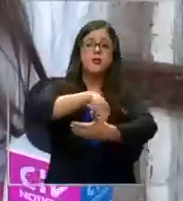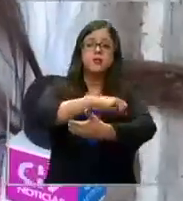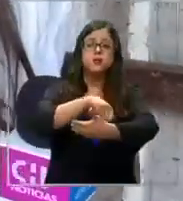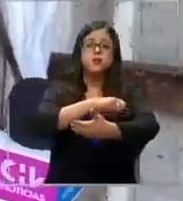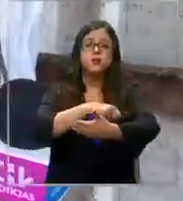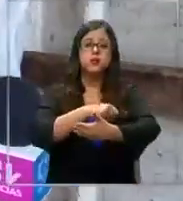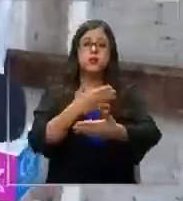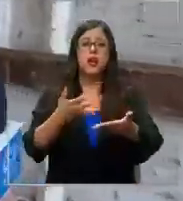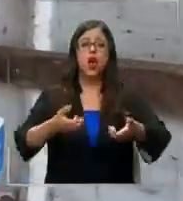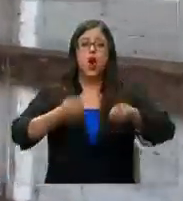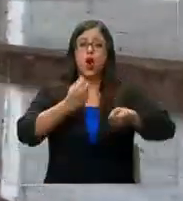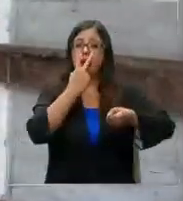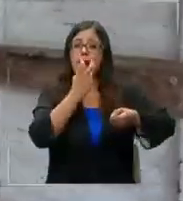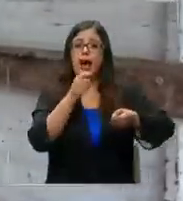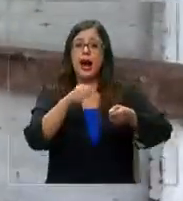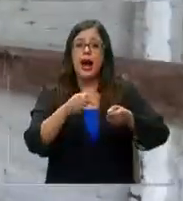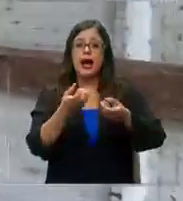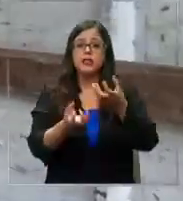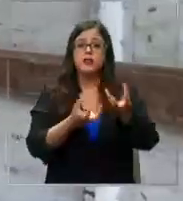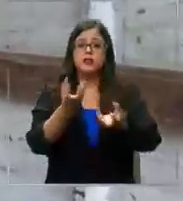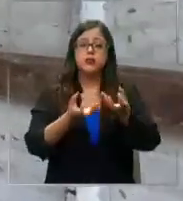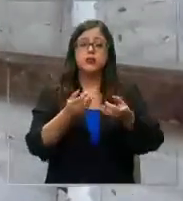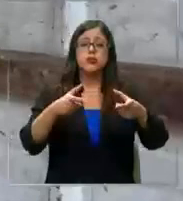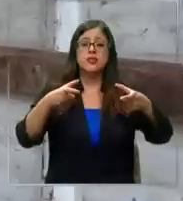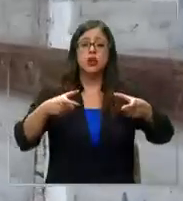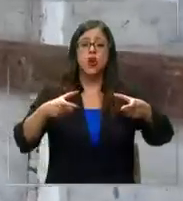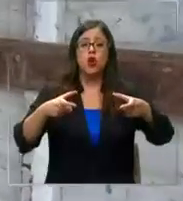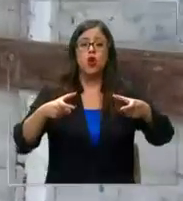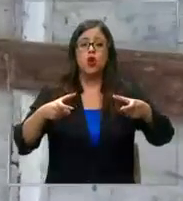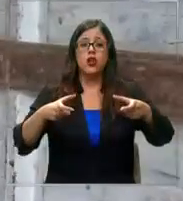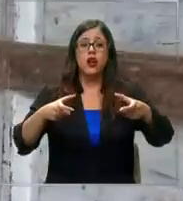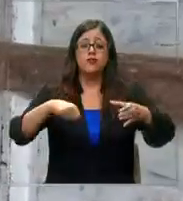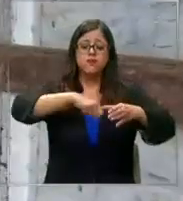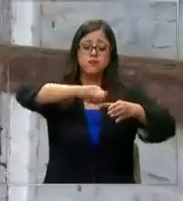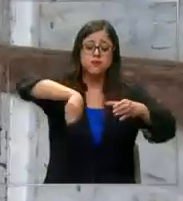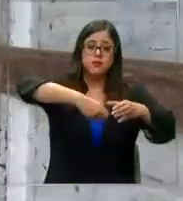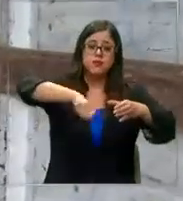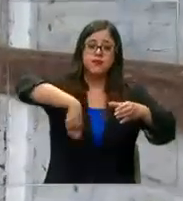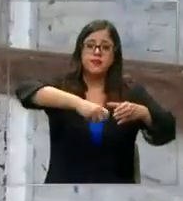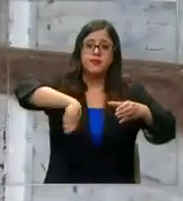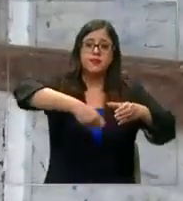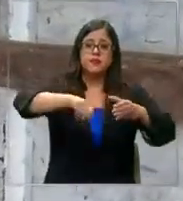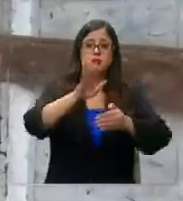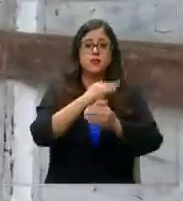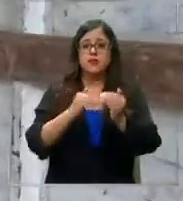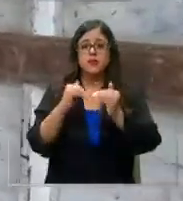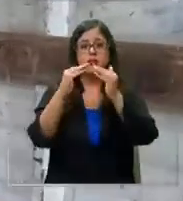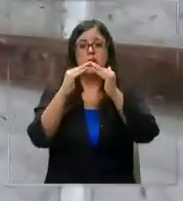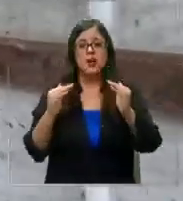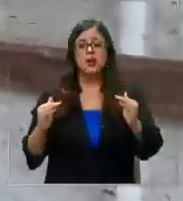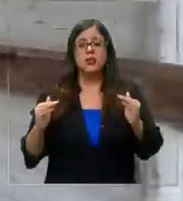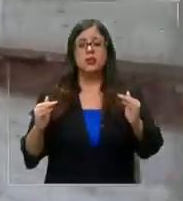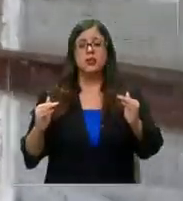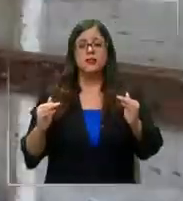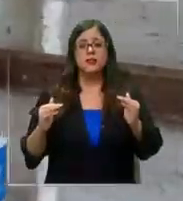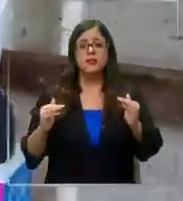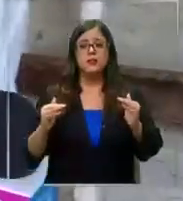el gas, ahí, la ollita, todo. Como uno hace en la casa.